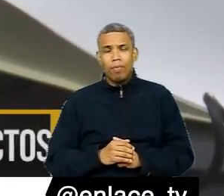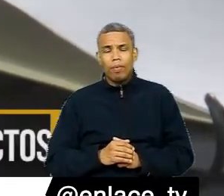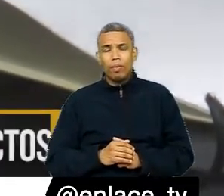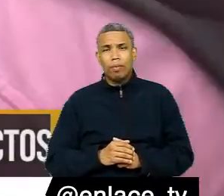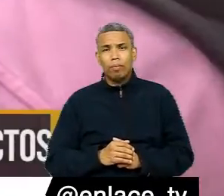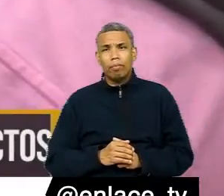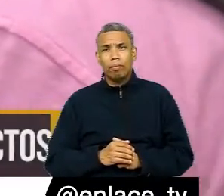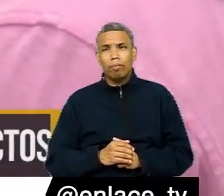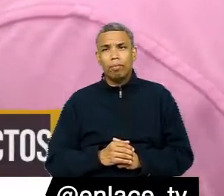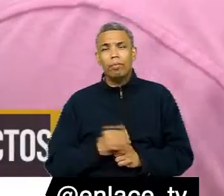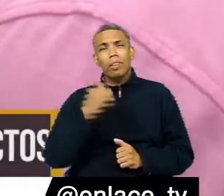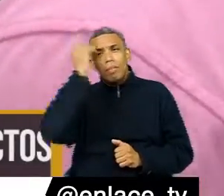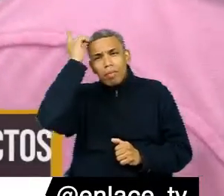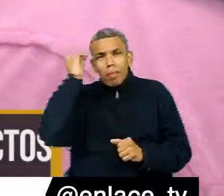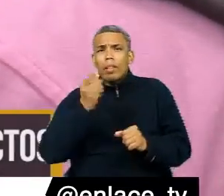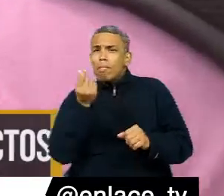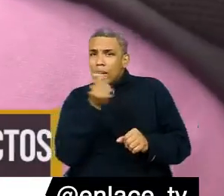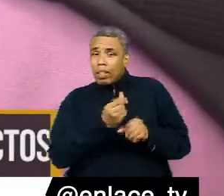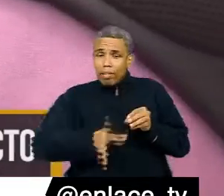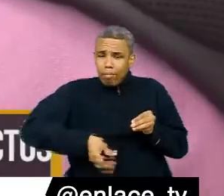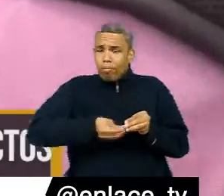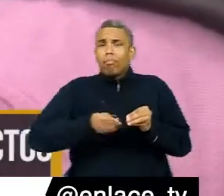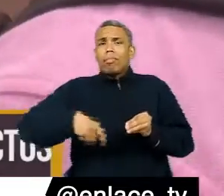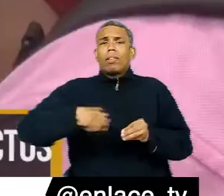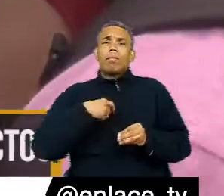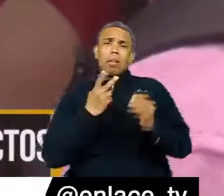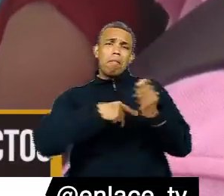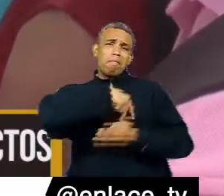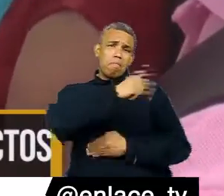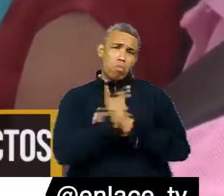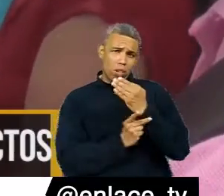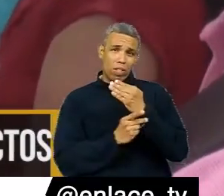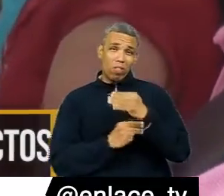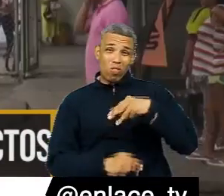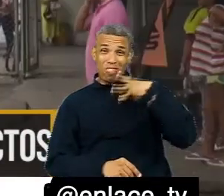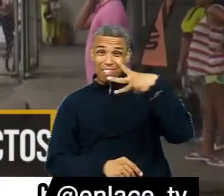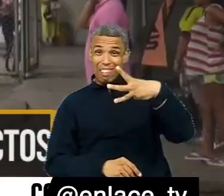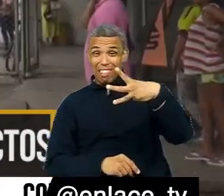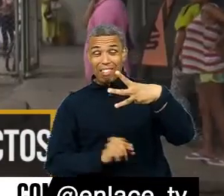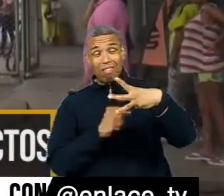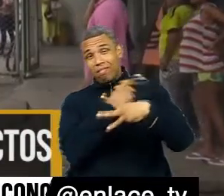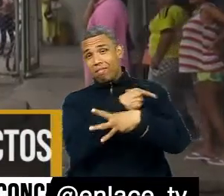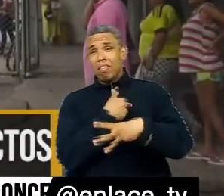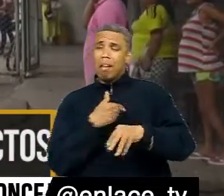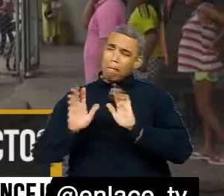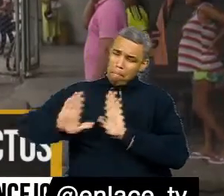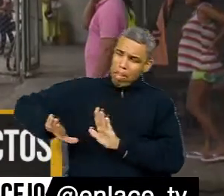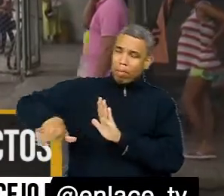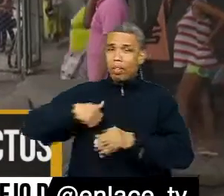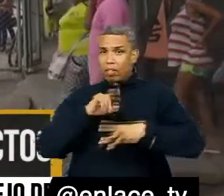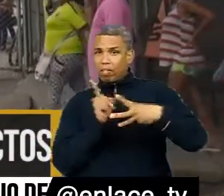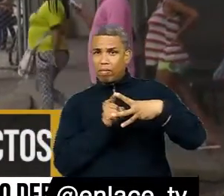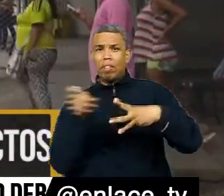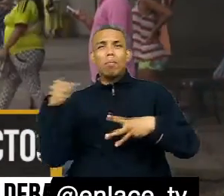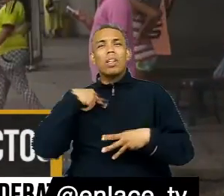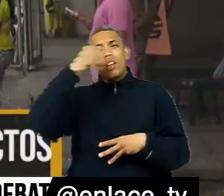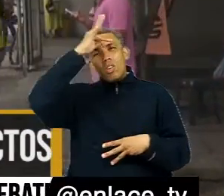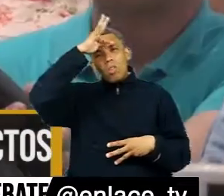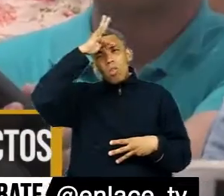alcalde, el mandatario local ha recordado que hay tres proyectos más que el Consejo no ha tramitado. Uno de ellos, una dotación para el Hospital Regional del Magdalena